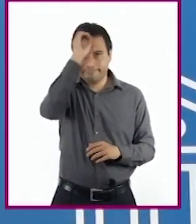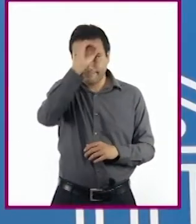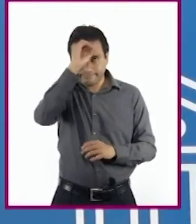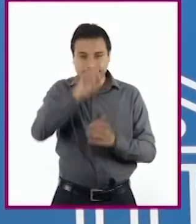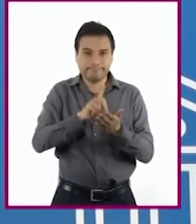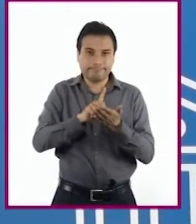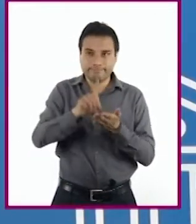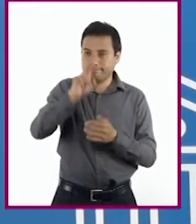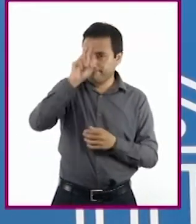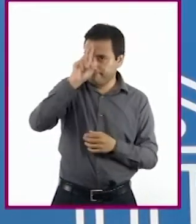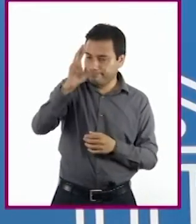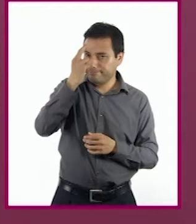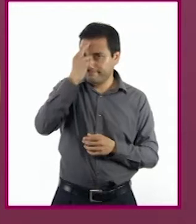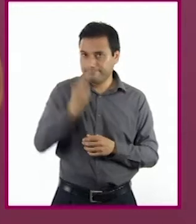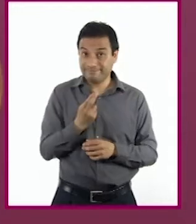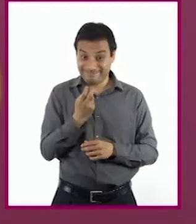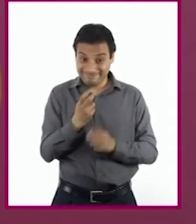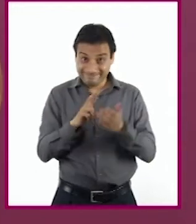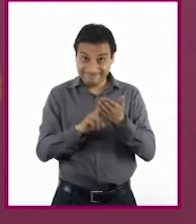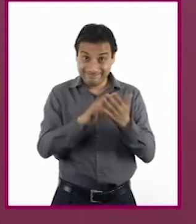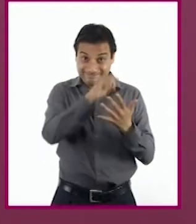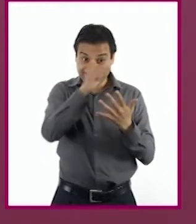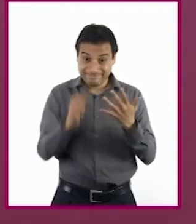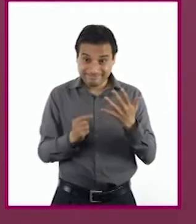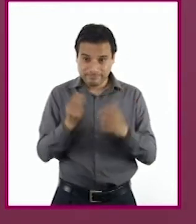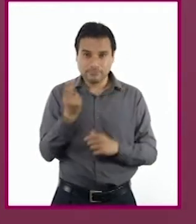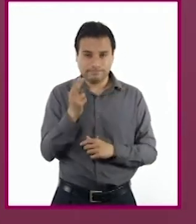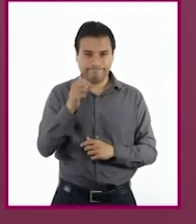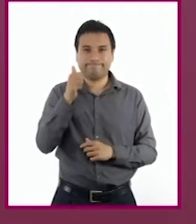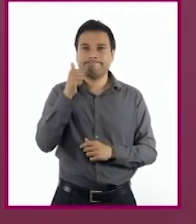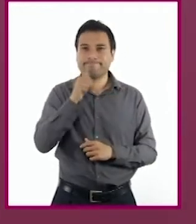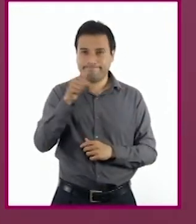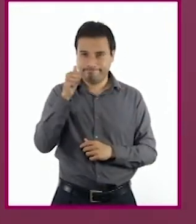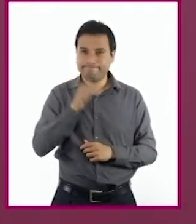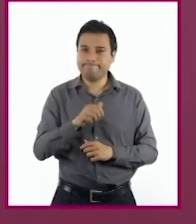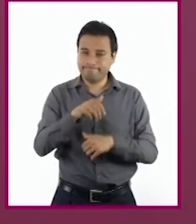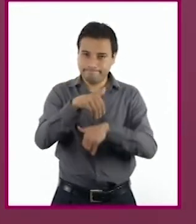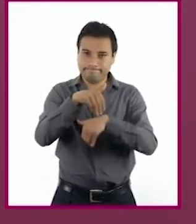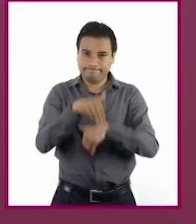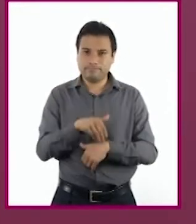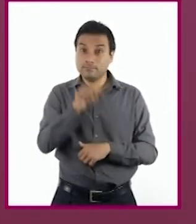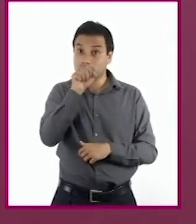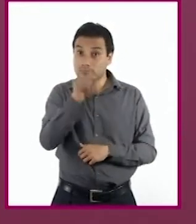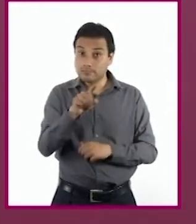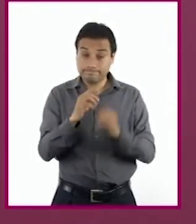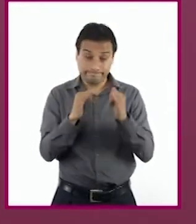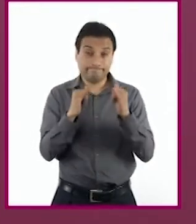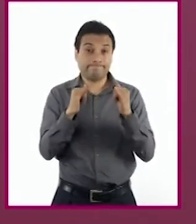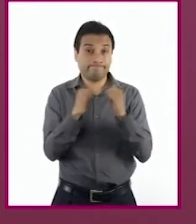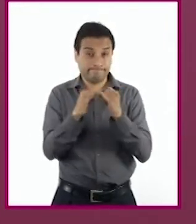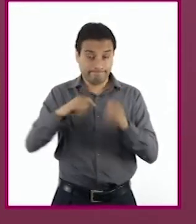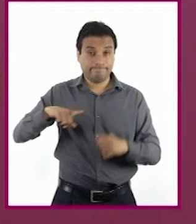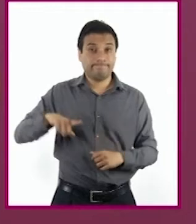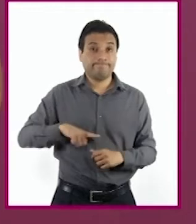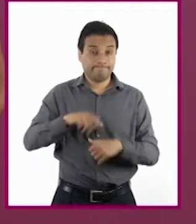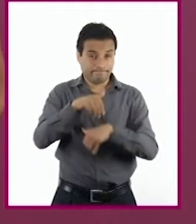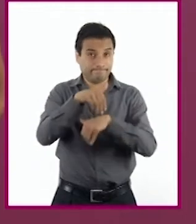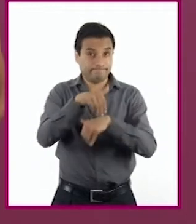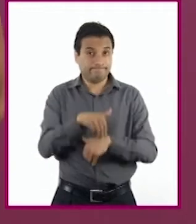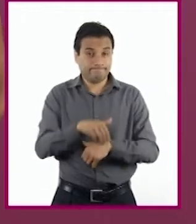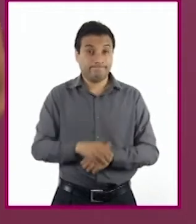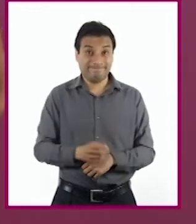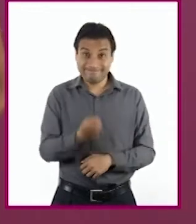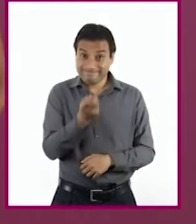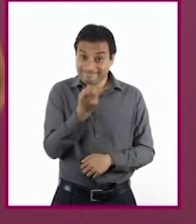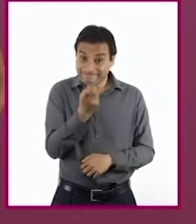quien. Estos valores deben ser ejercidos también por las instituciones y los gobernantes. Ese